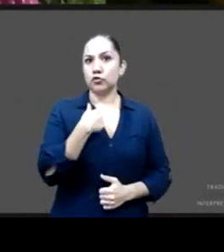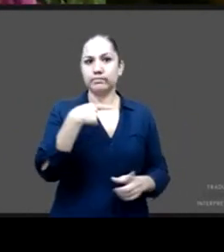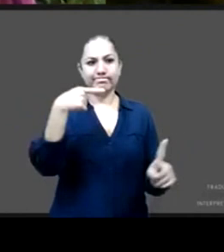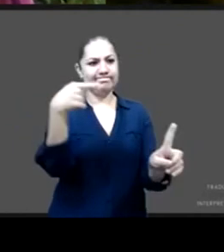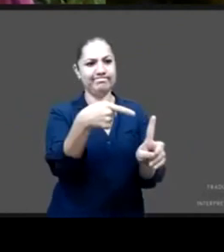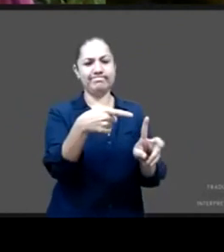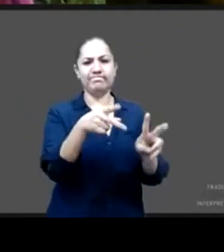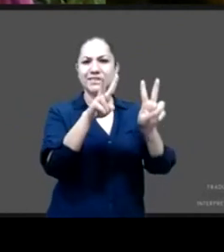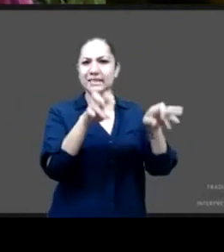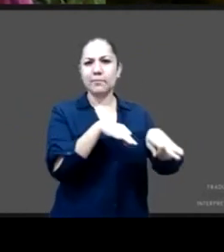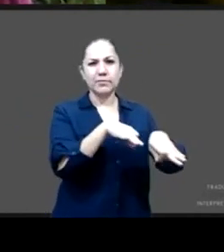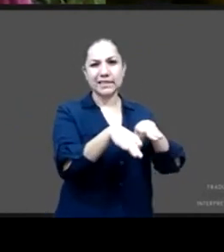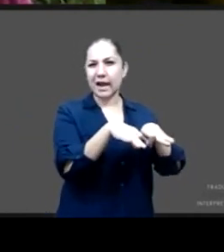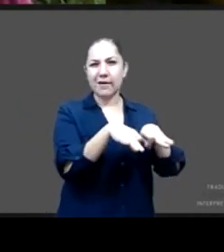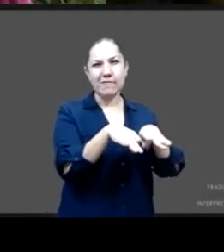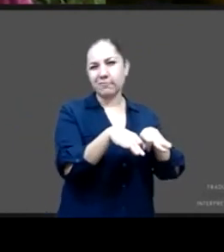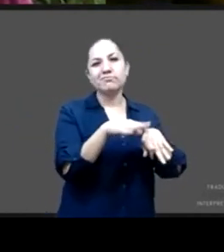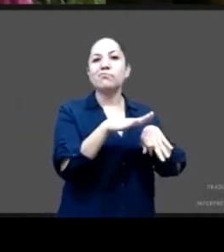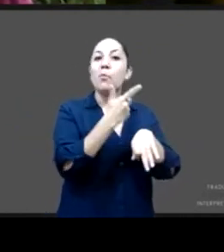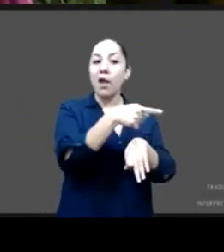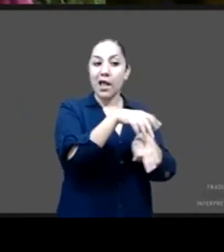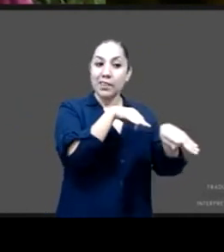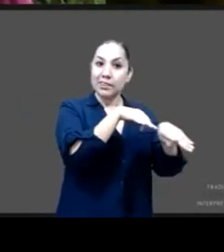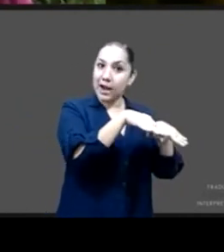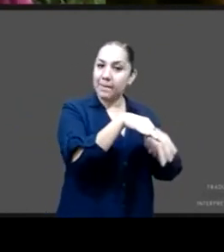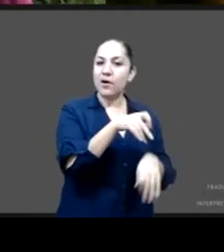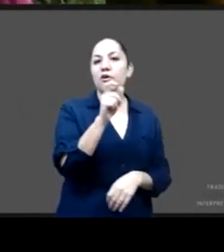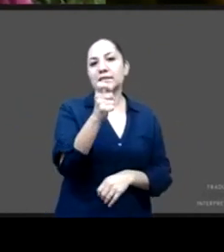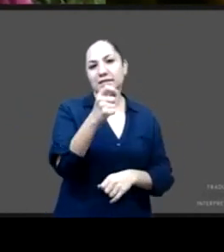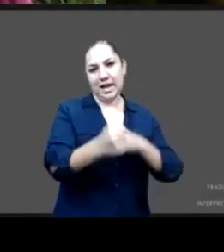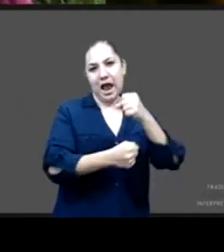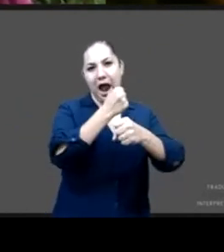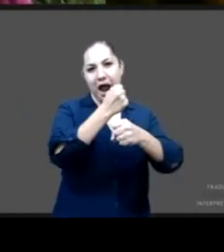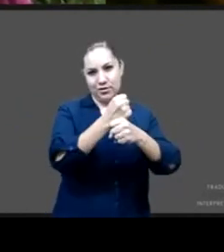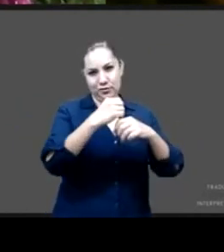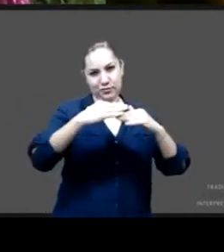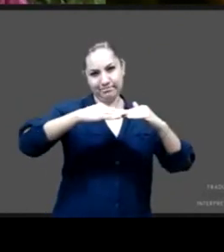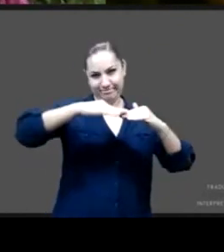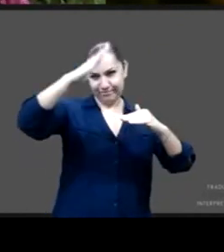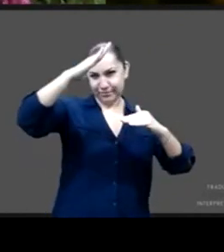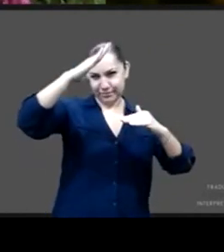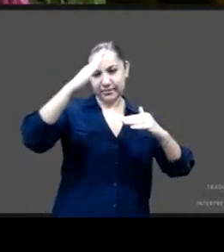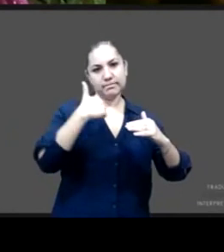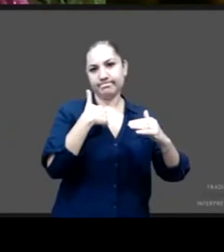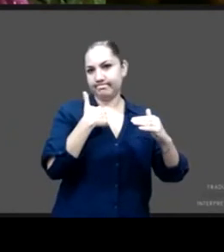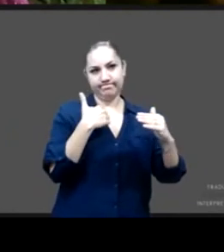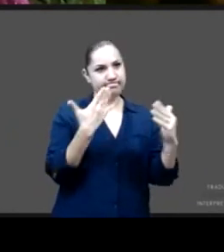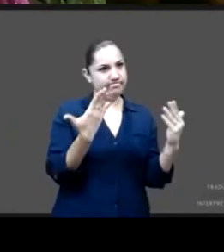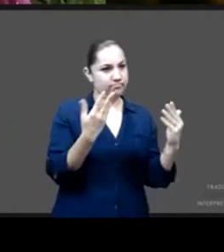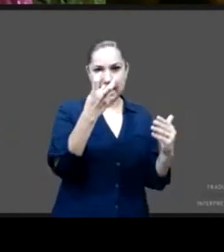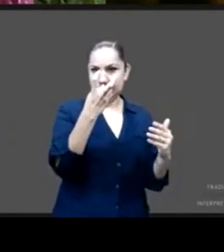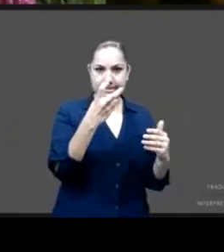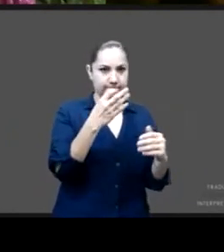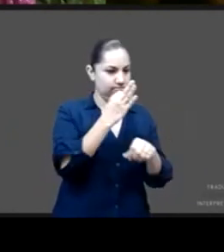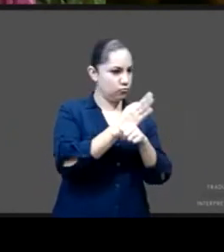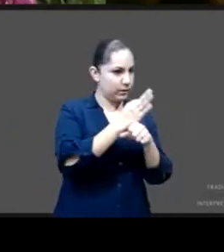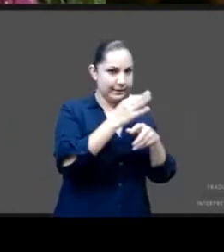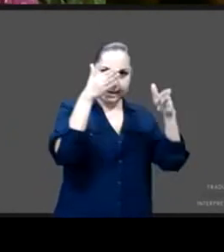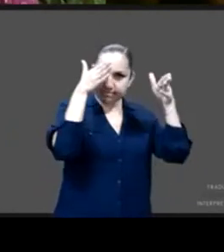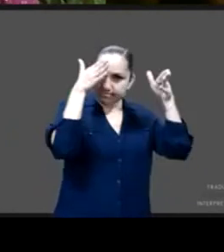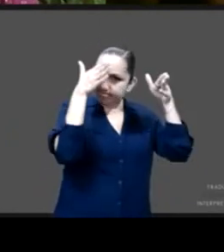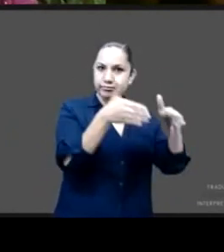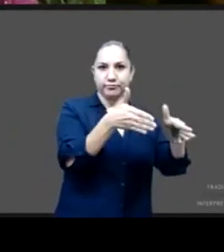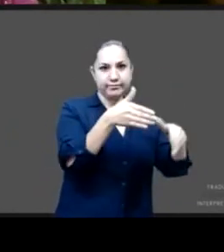lleva a otros rangos de edad en realidad estoy trabajando específicamente en eso y la